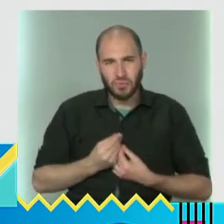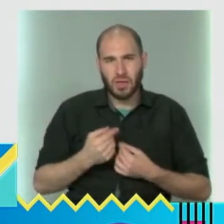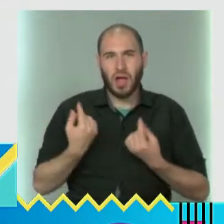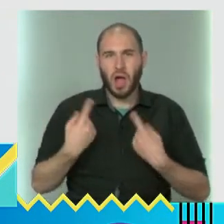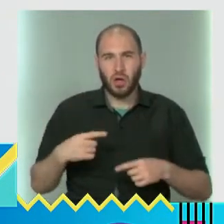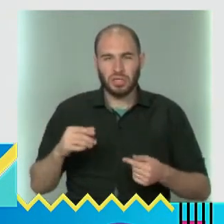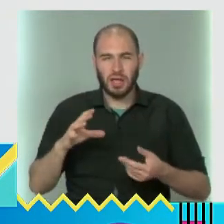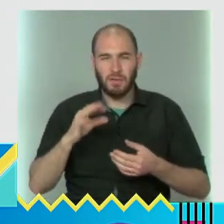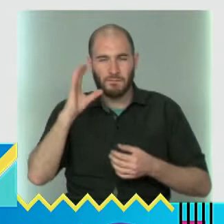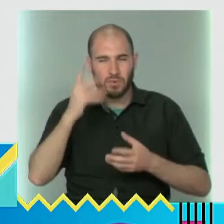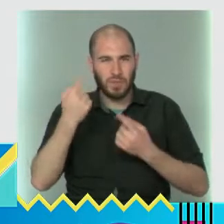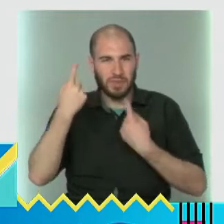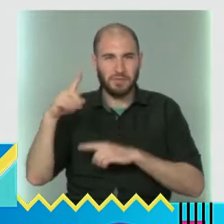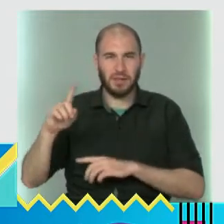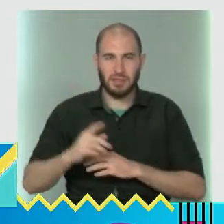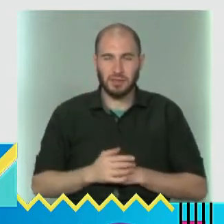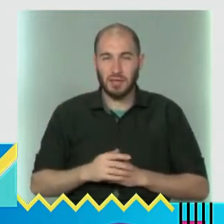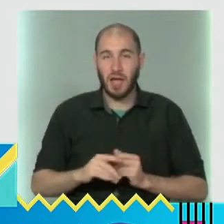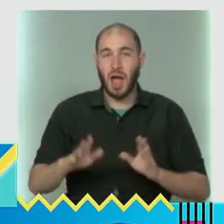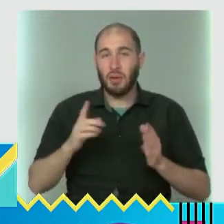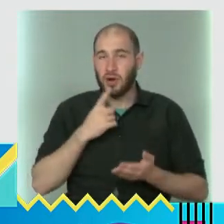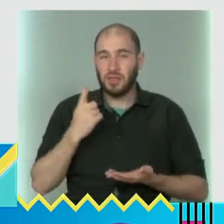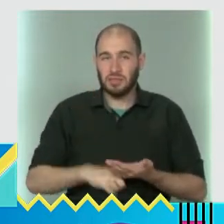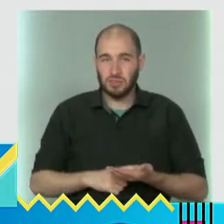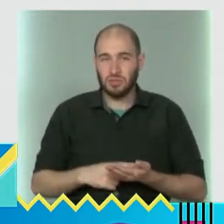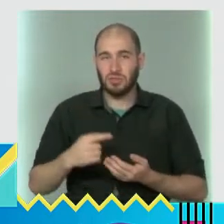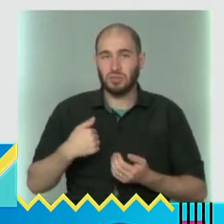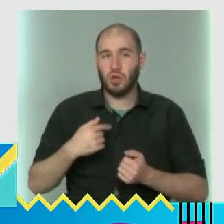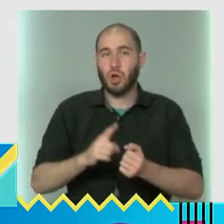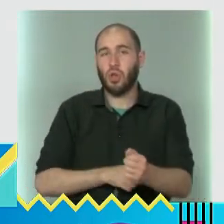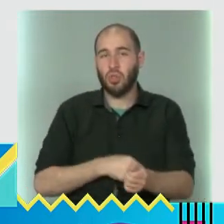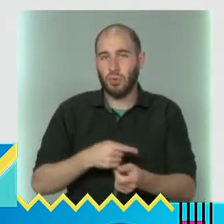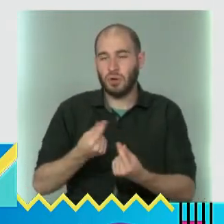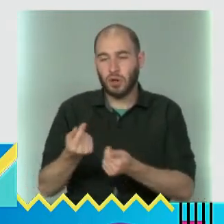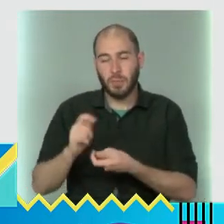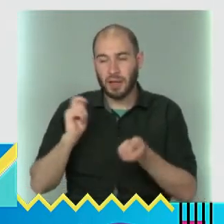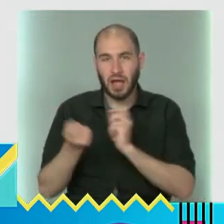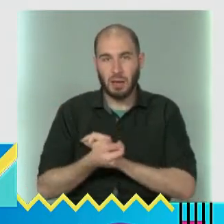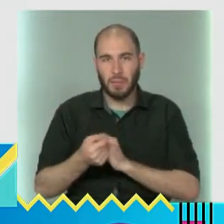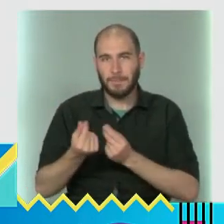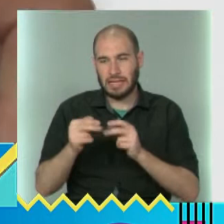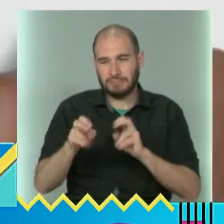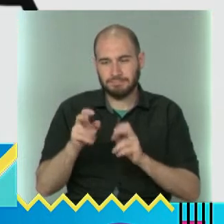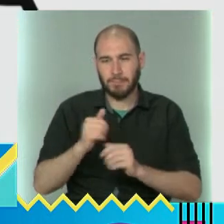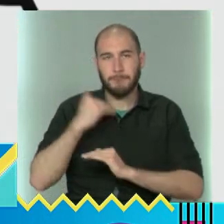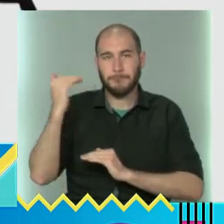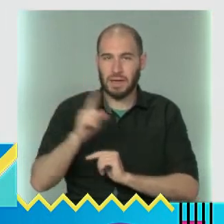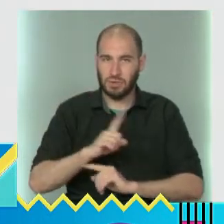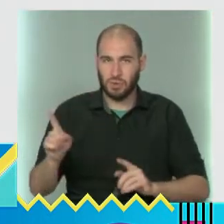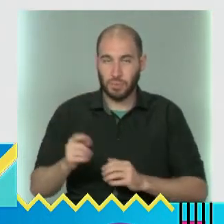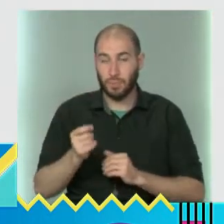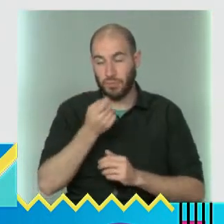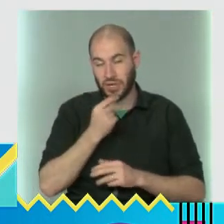cosas desde otro lugar y a tal vez decidir que tengo que cambiar mis hábitos de consumo y no buscar ganar más plata, por ejemplo,